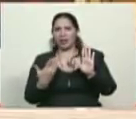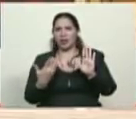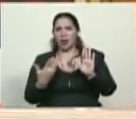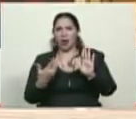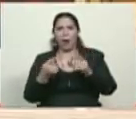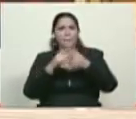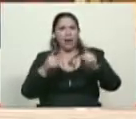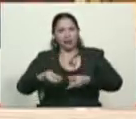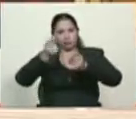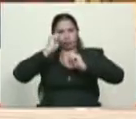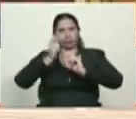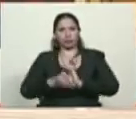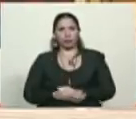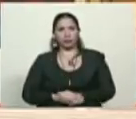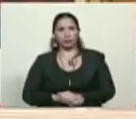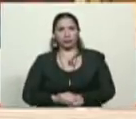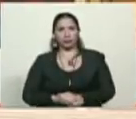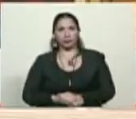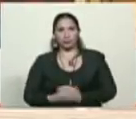autoproclamarse.